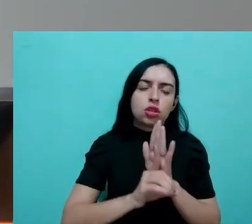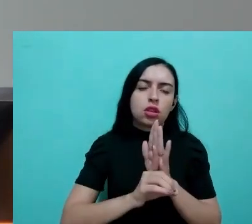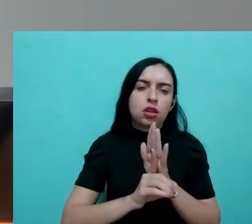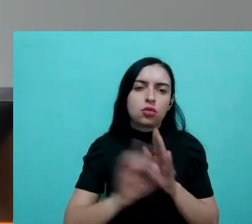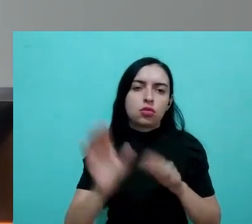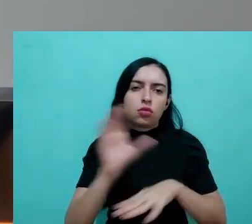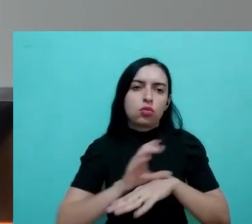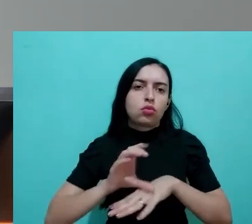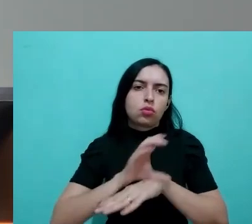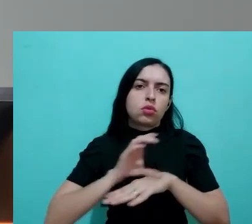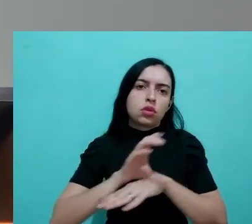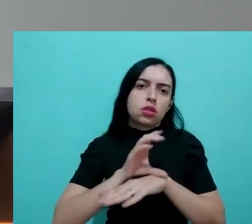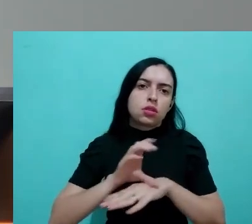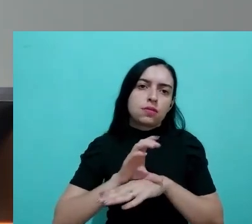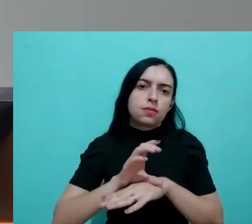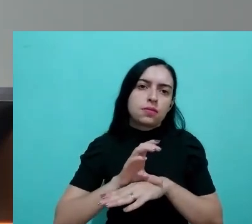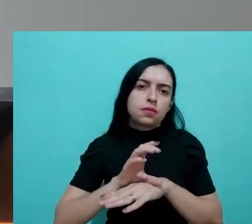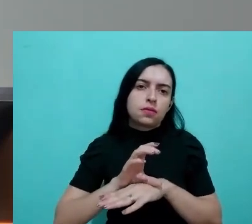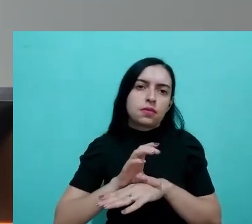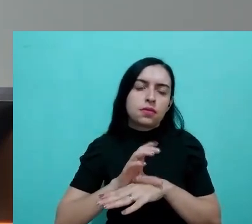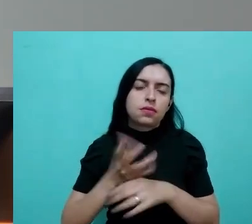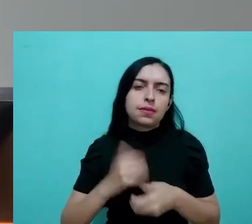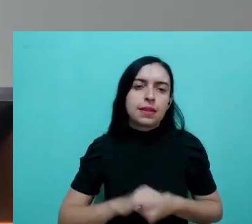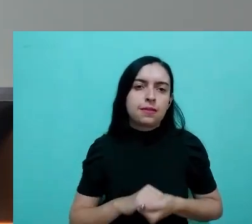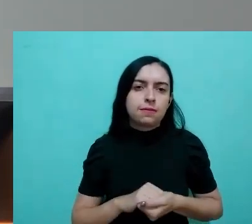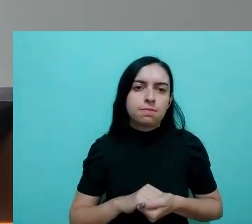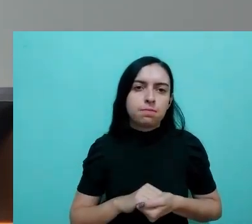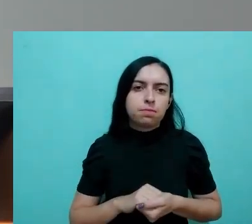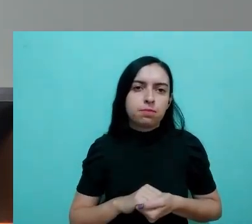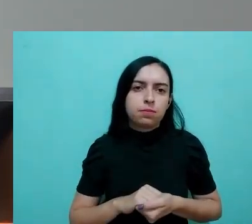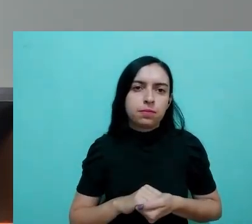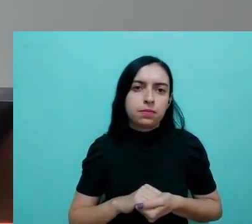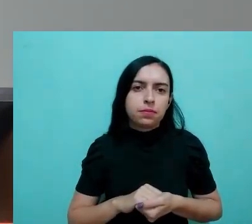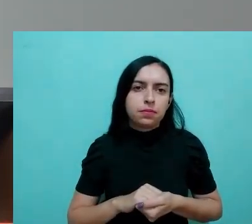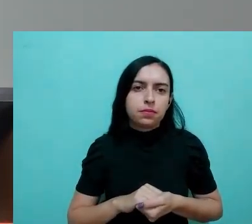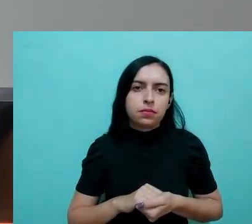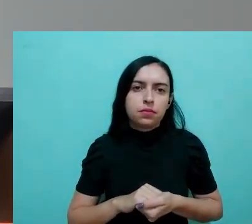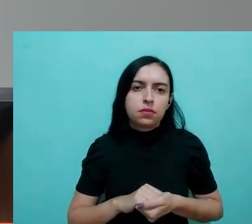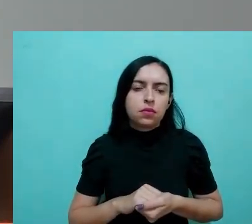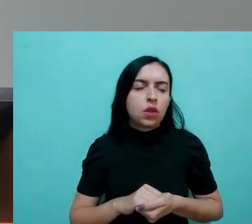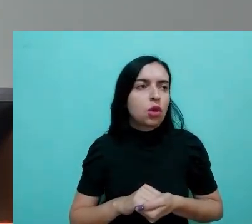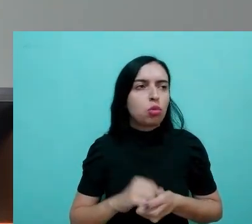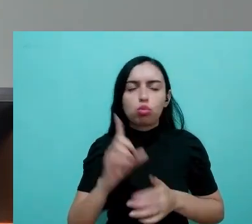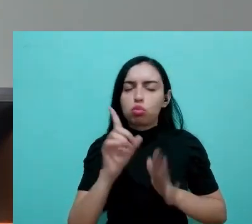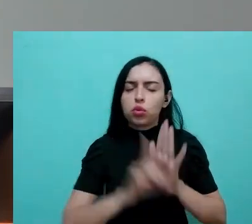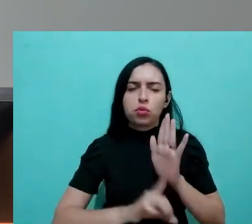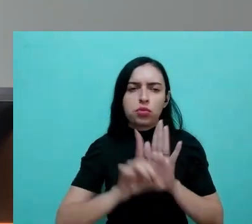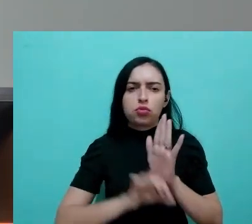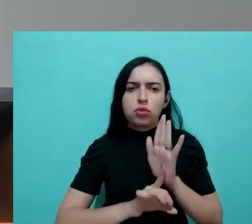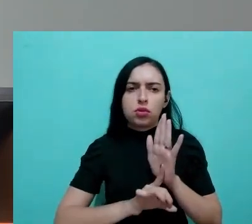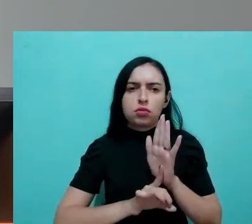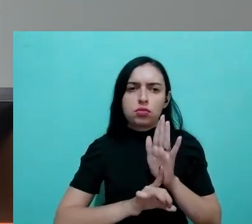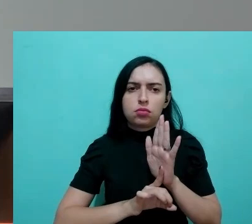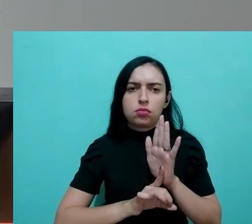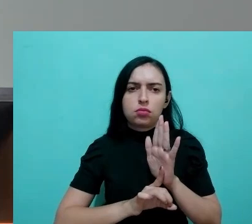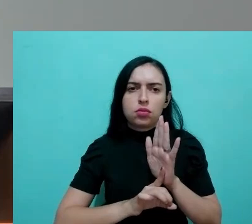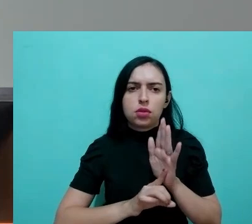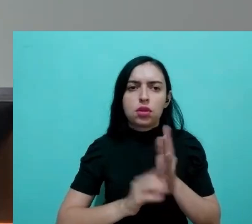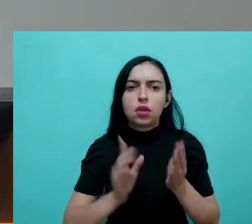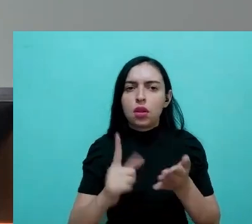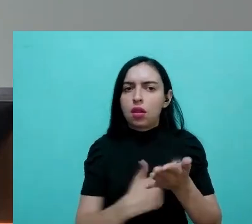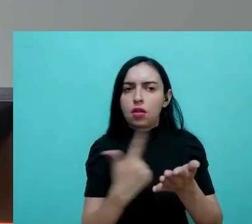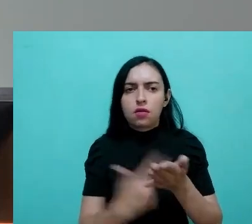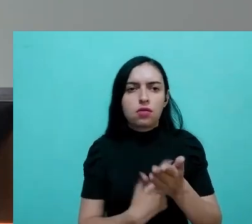de esa época. Pero no es un derecho que se titula, un libro que se titula